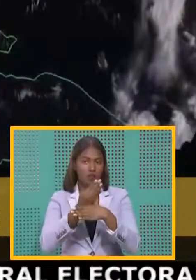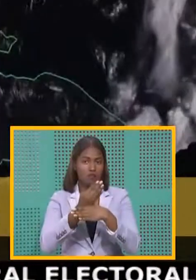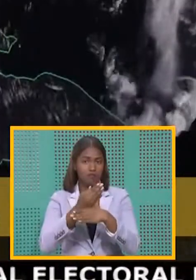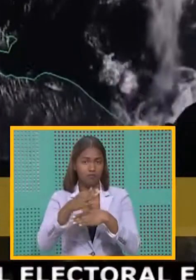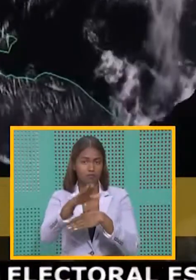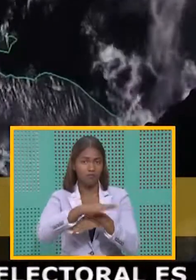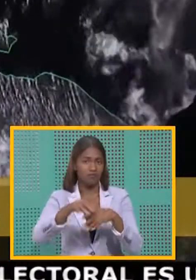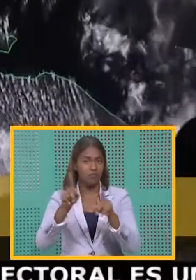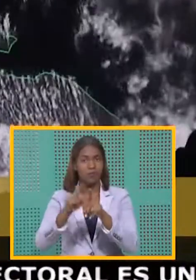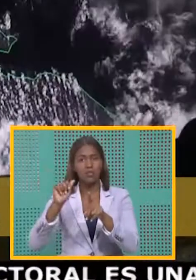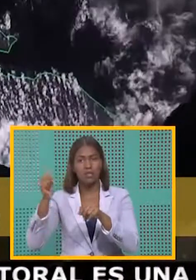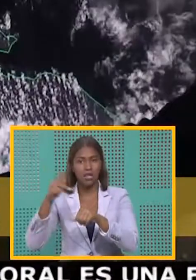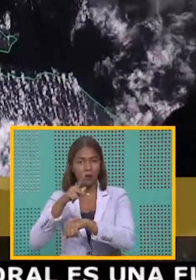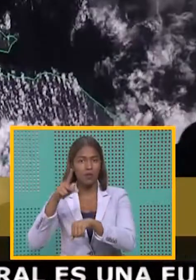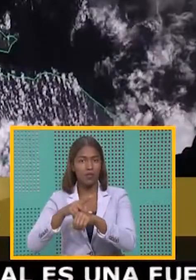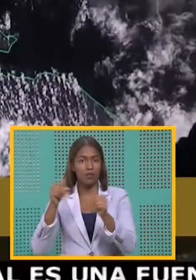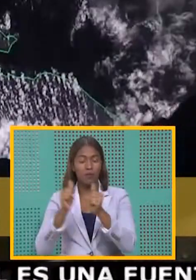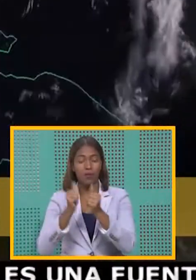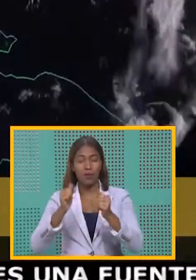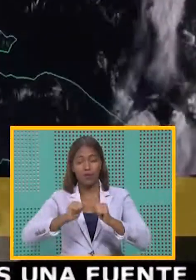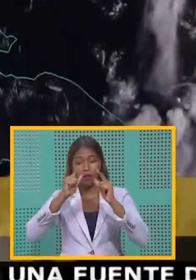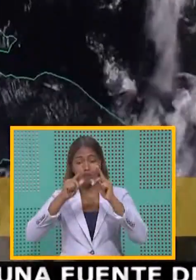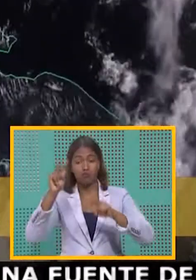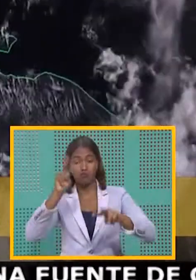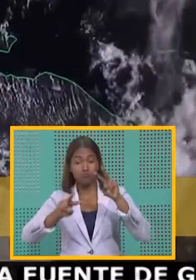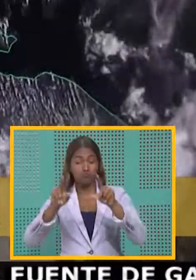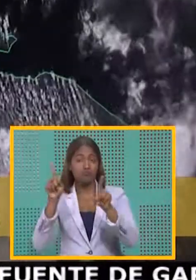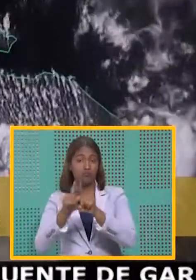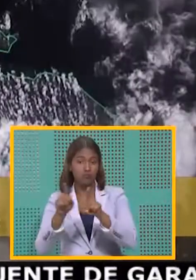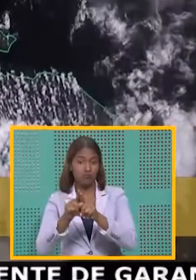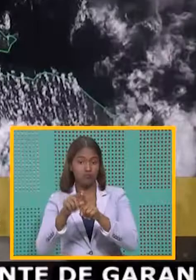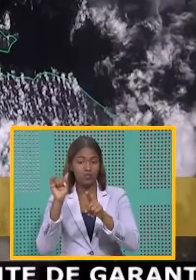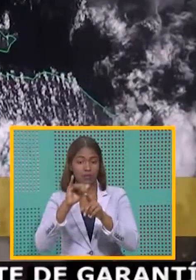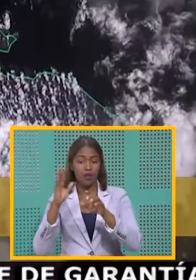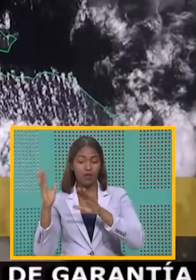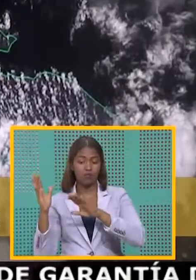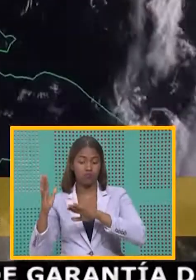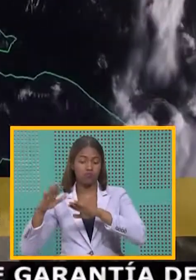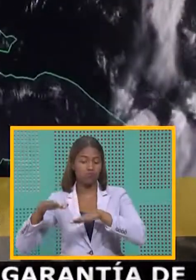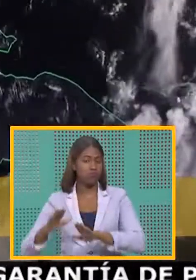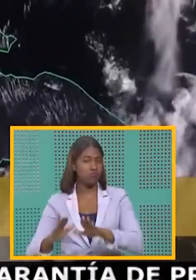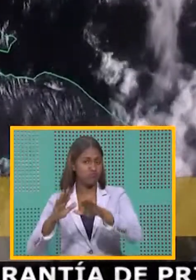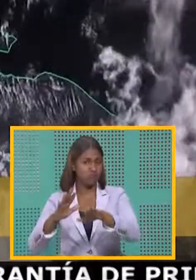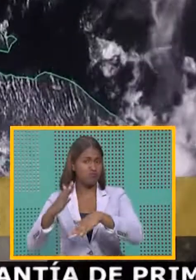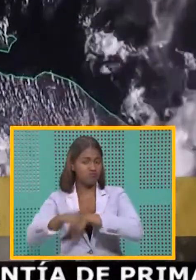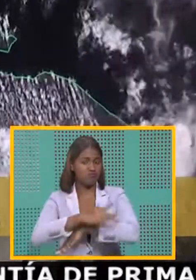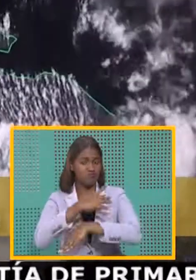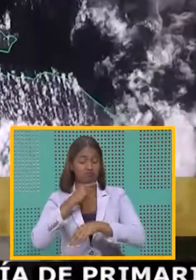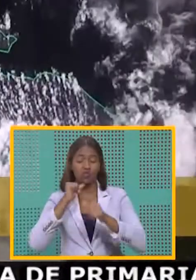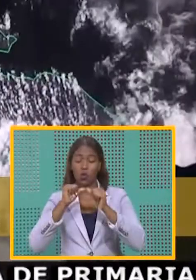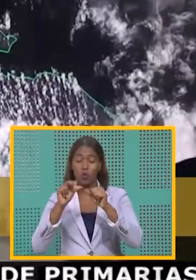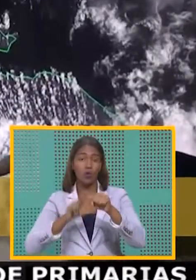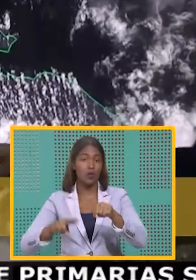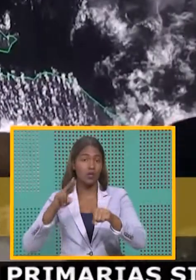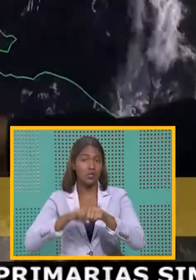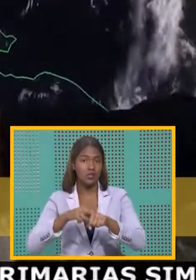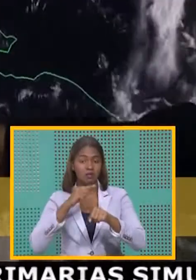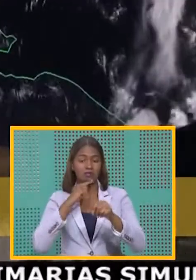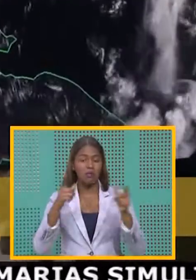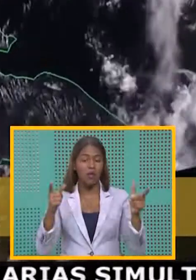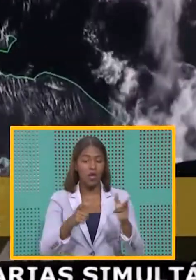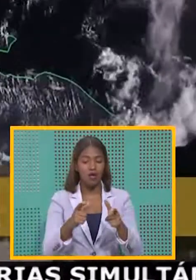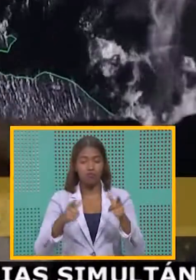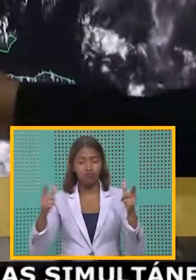y varias provincias en alerta meteorológica. También el oleaje continúa normal en la costa caribeña. Las frágiles, medianas y